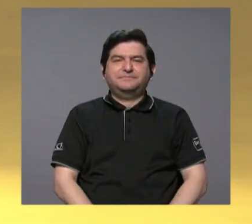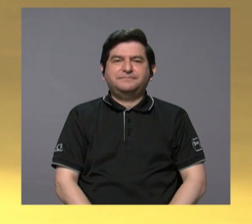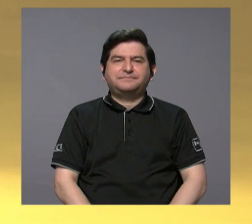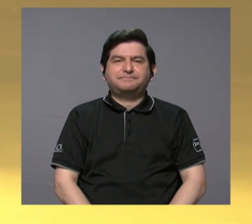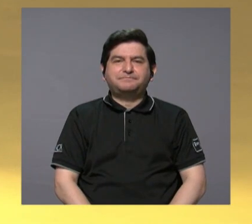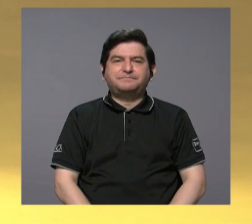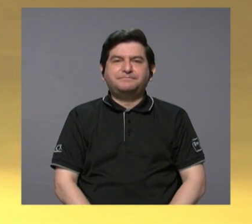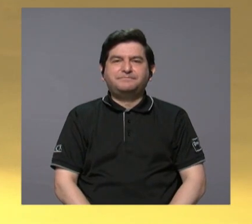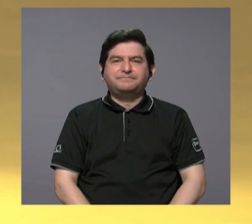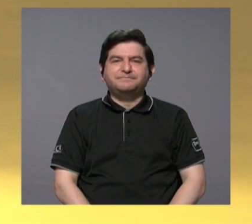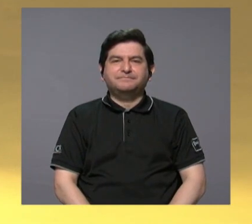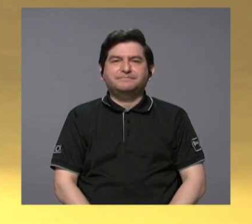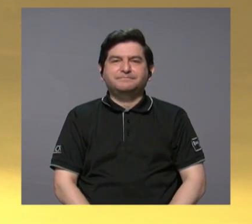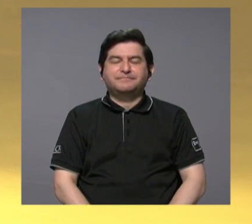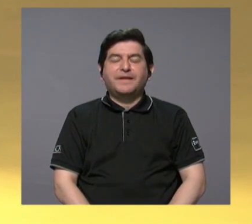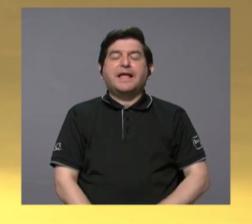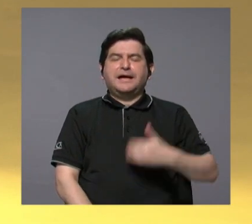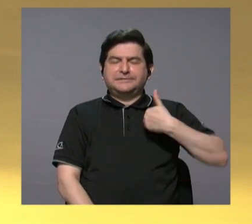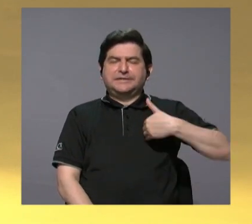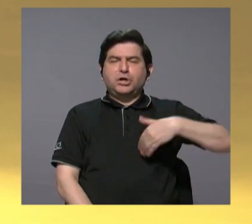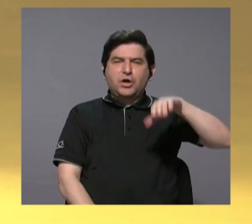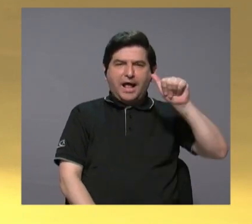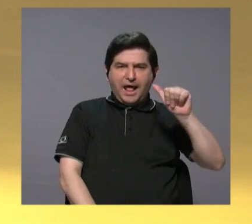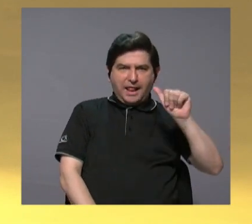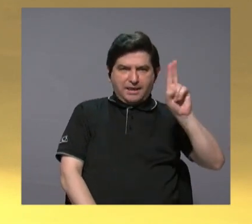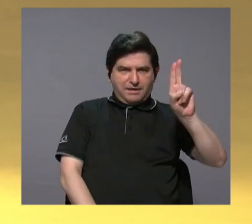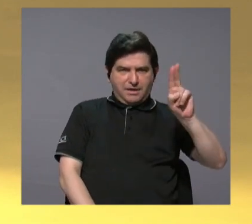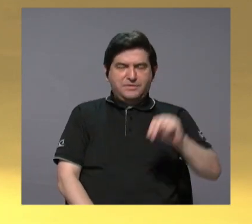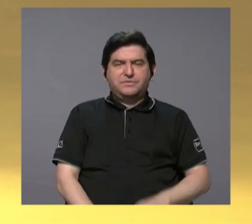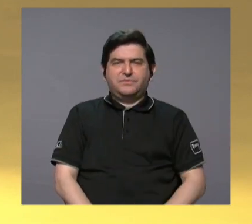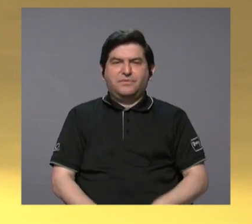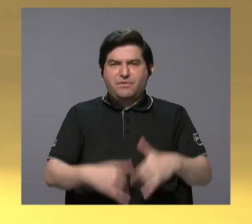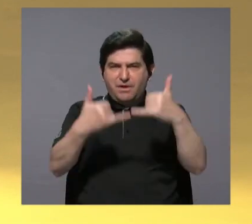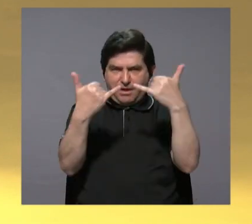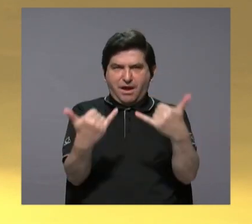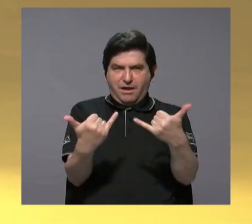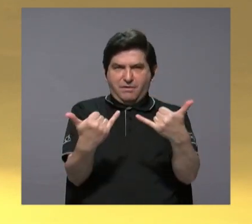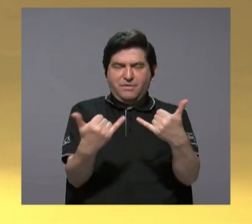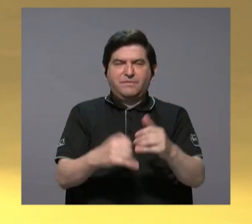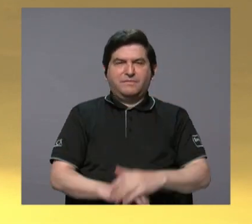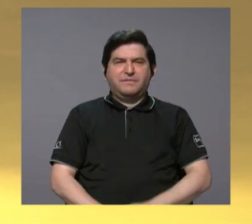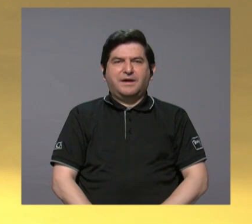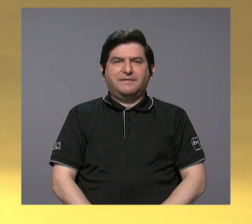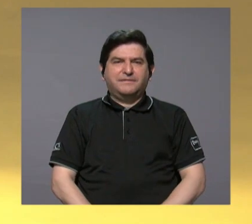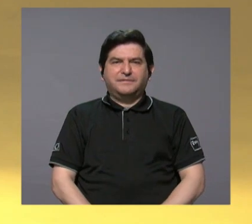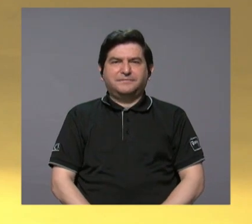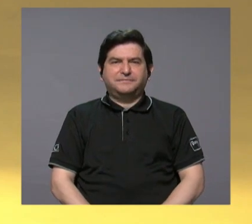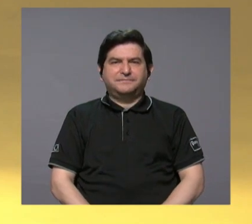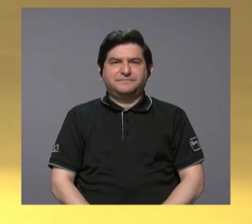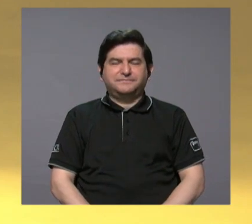Haremos, don Alejandro, una